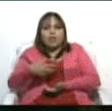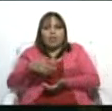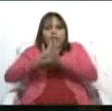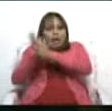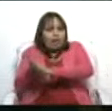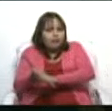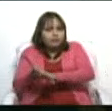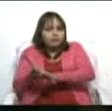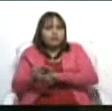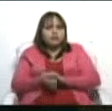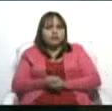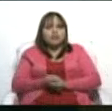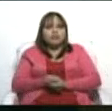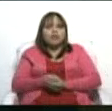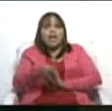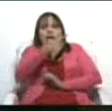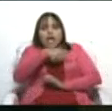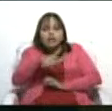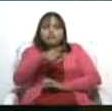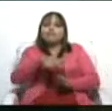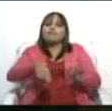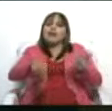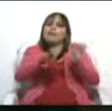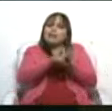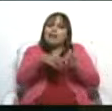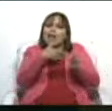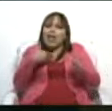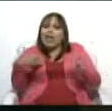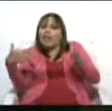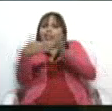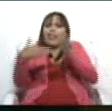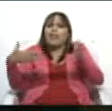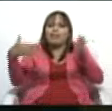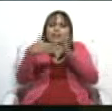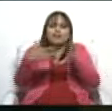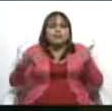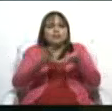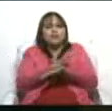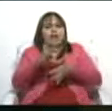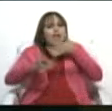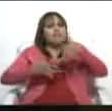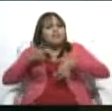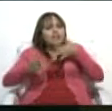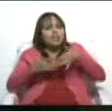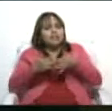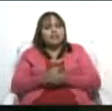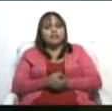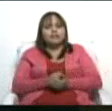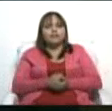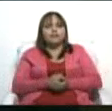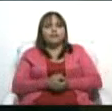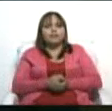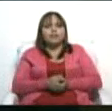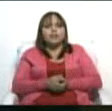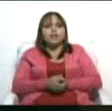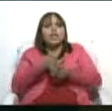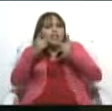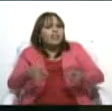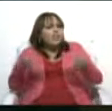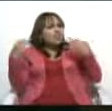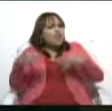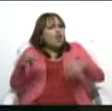Porque insisten en obstaculizar los eventos que deberían ser de tránsito